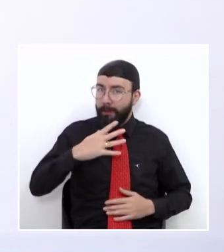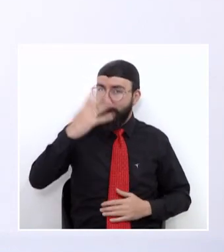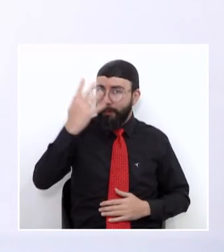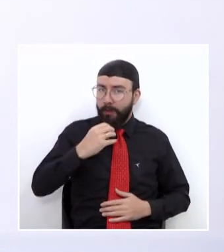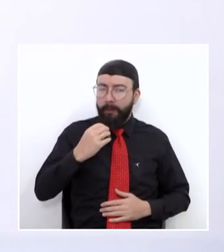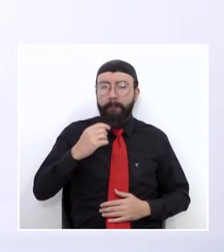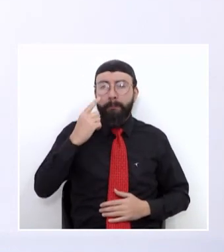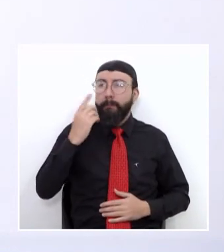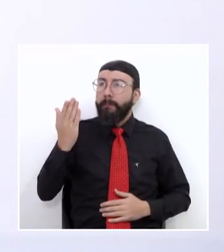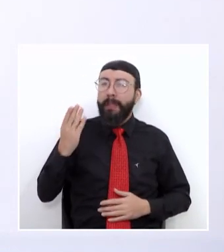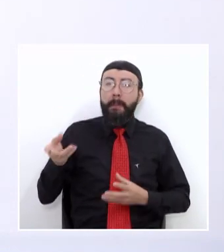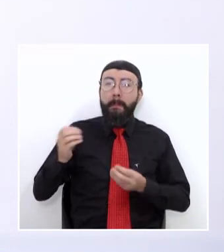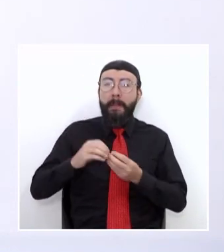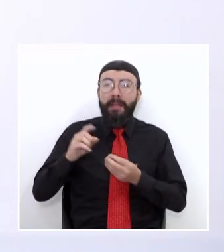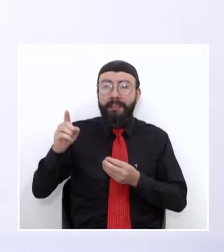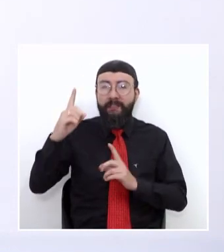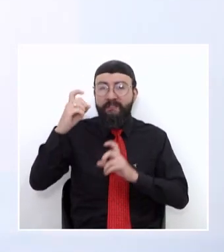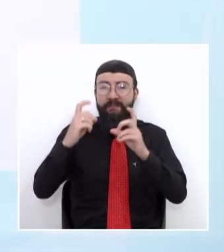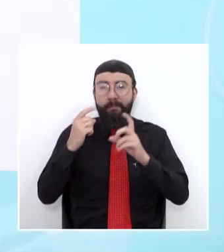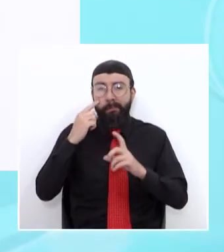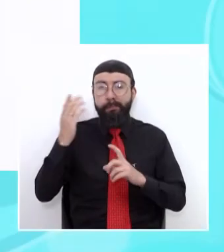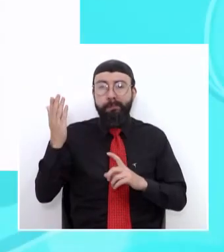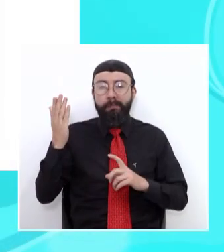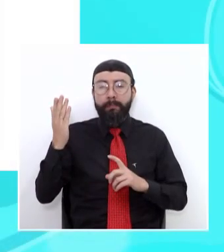la siguiente imagen,